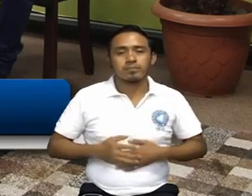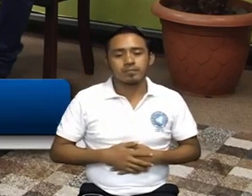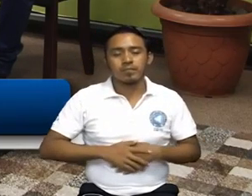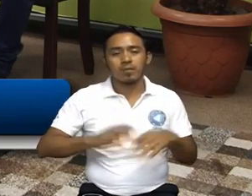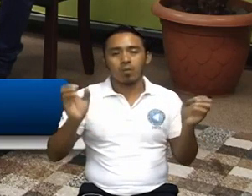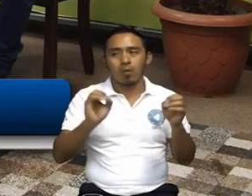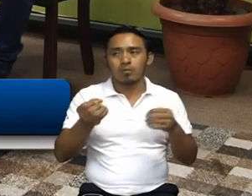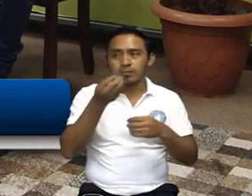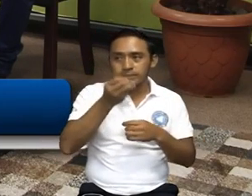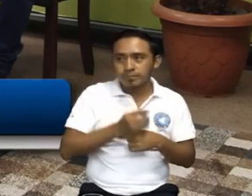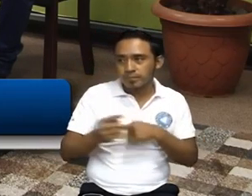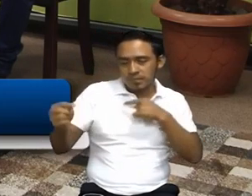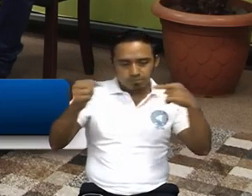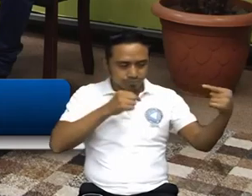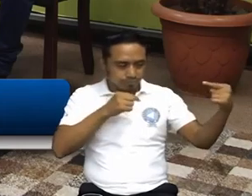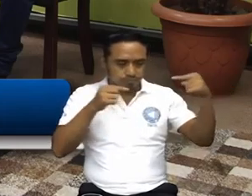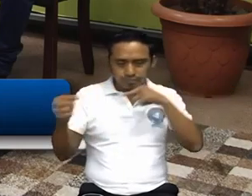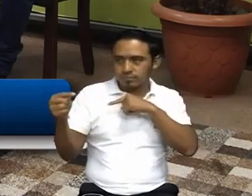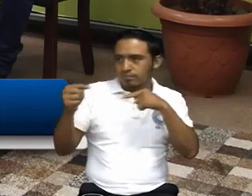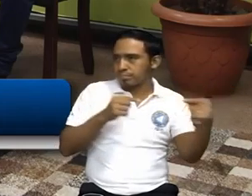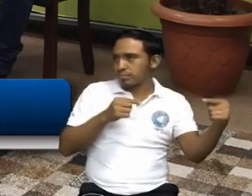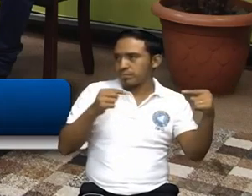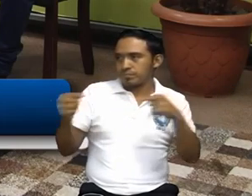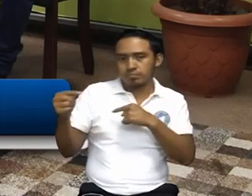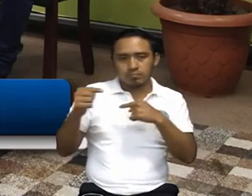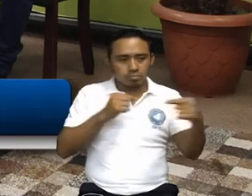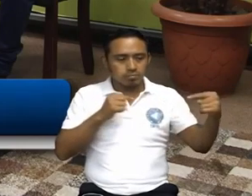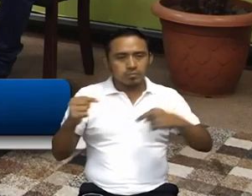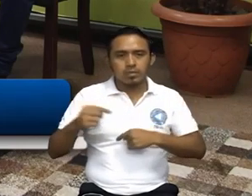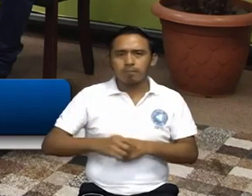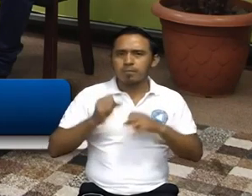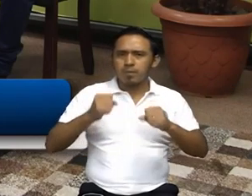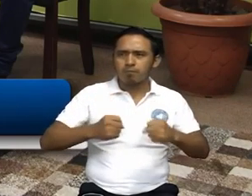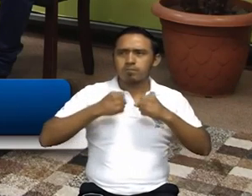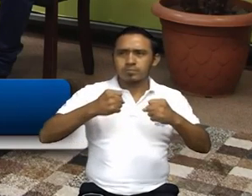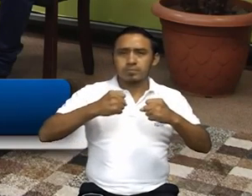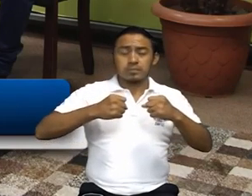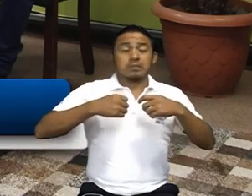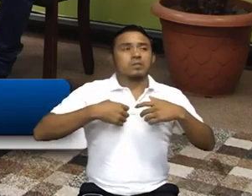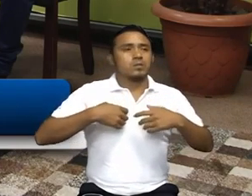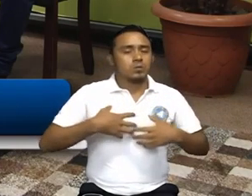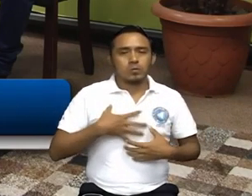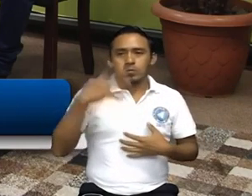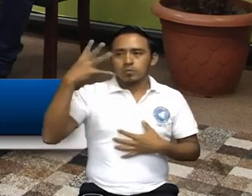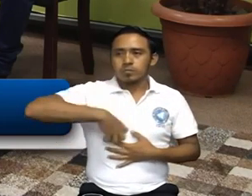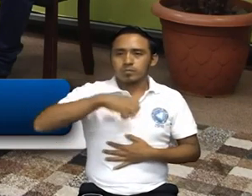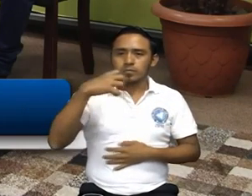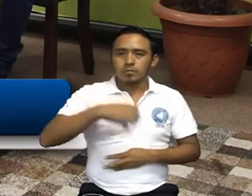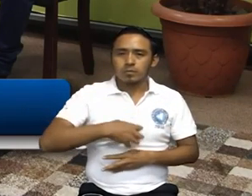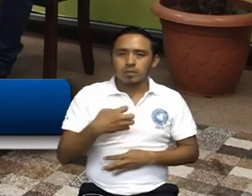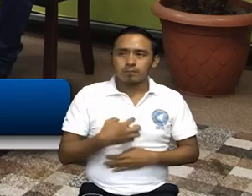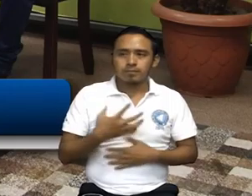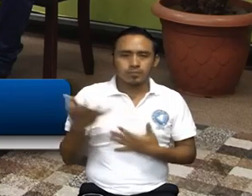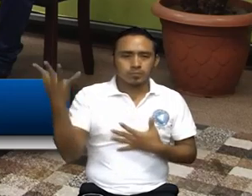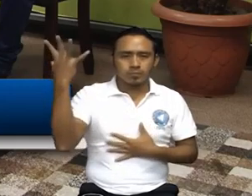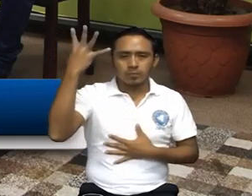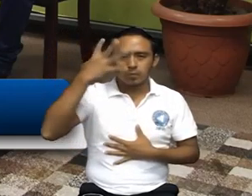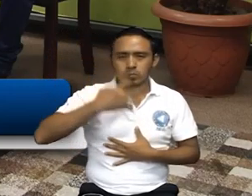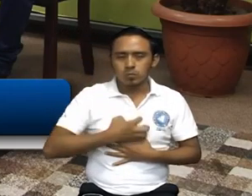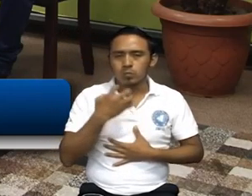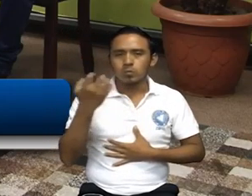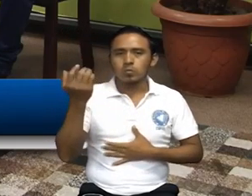los pleitos. A la hora de comer, imagínese, puede provocar. Así es. Una fuerte reacción de esa persona que está comiendo, una cólera, como